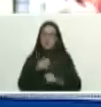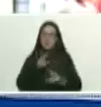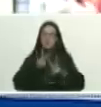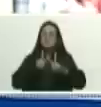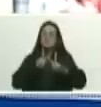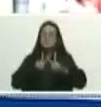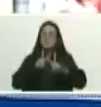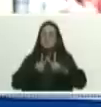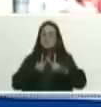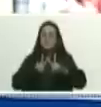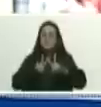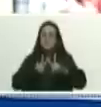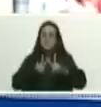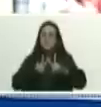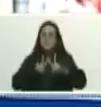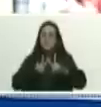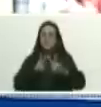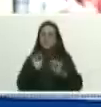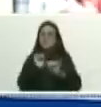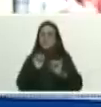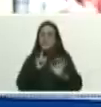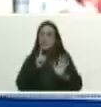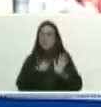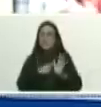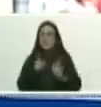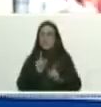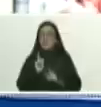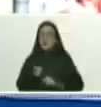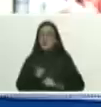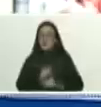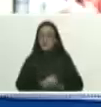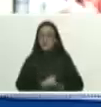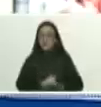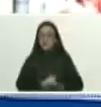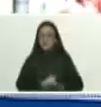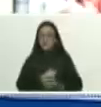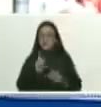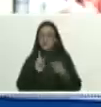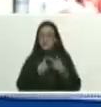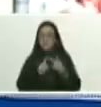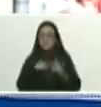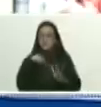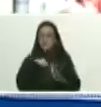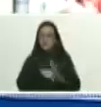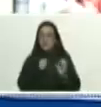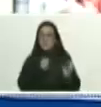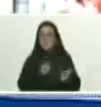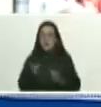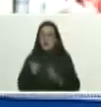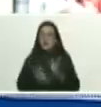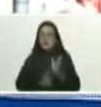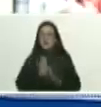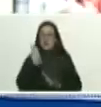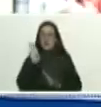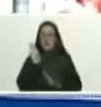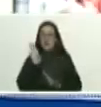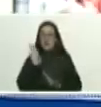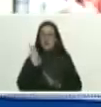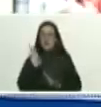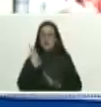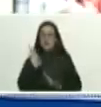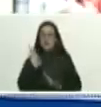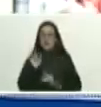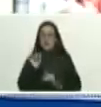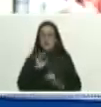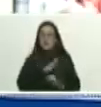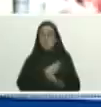misión Vivienda Venezuela, culminarlo, cerrarlo. 2, profundizar los planes de desarrollo estratégico local,